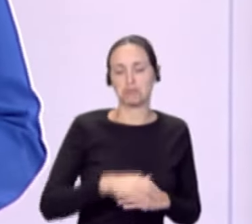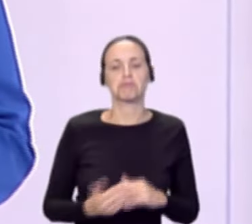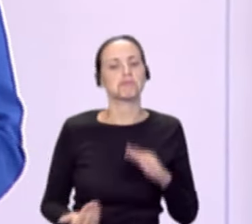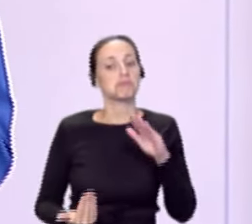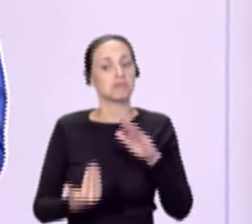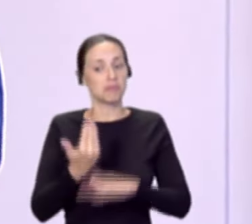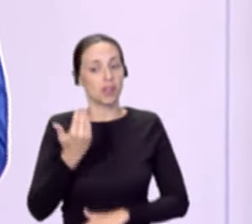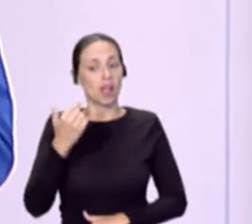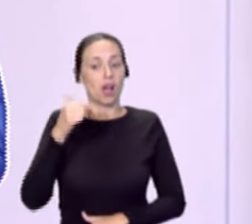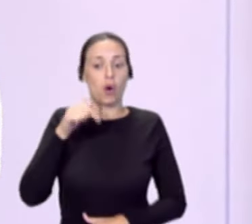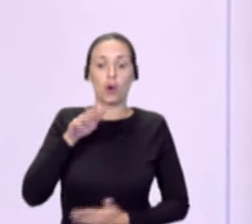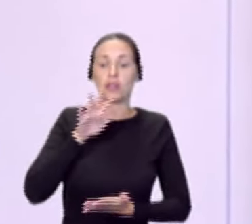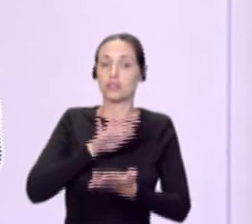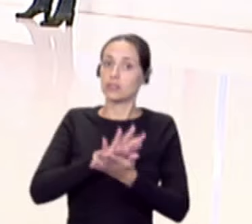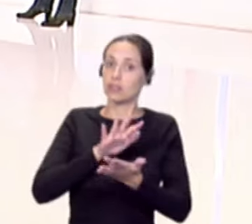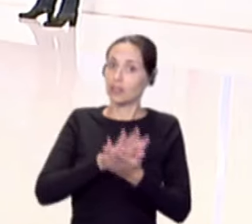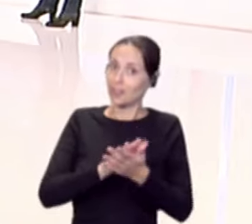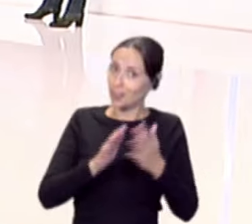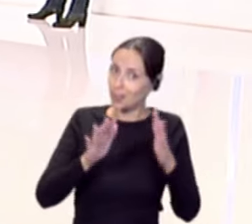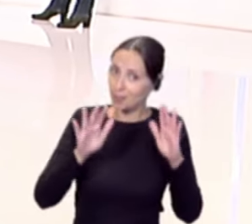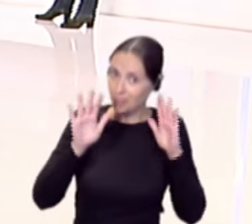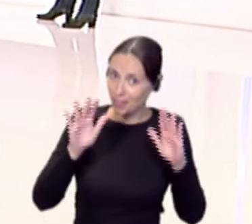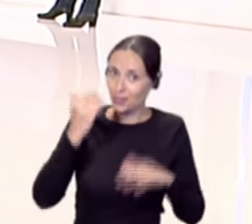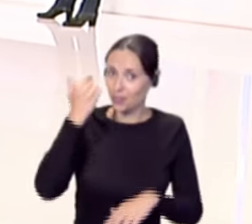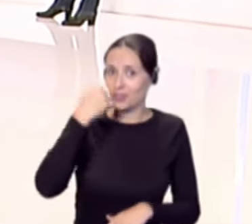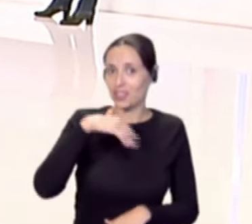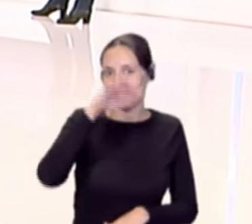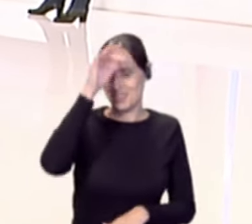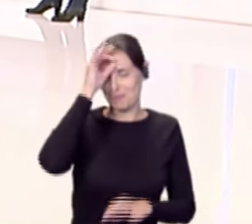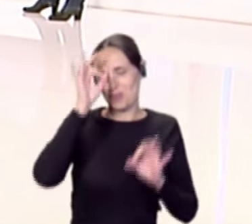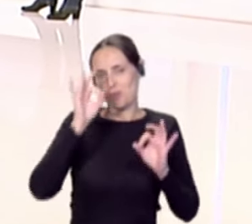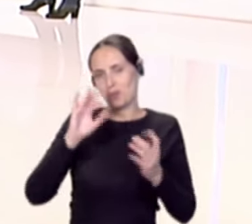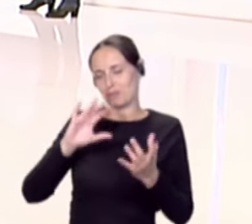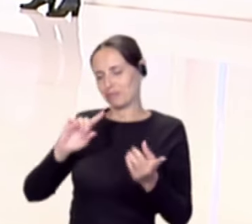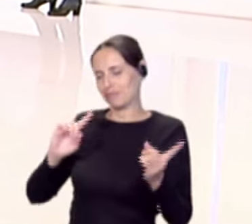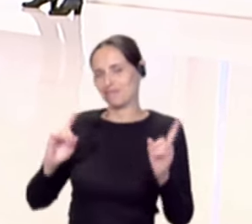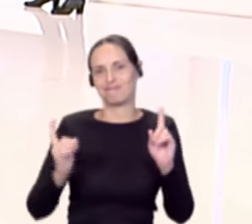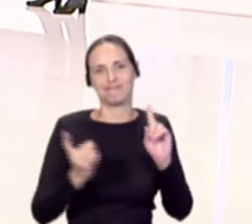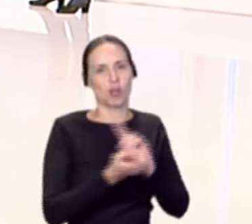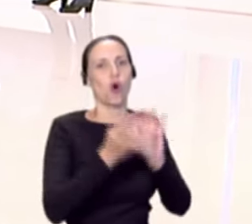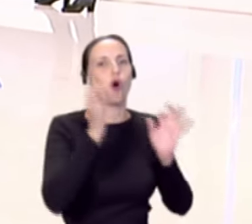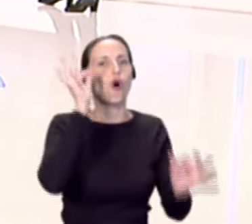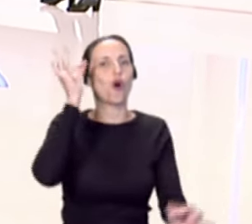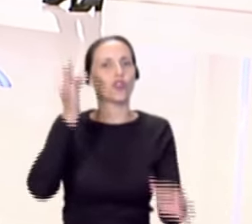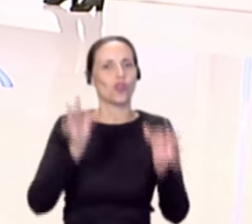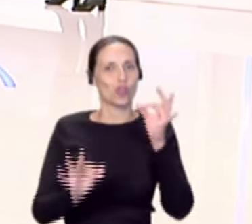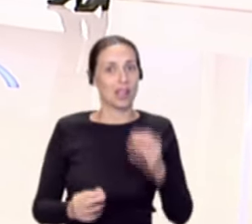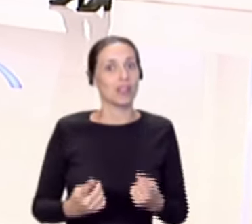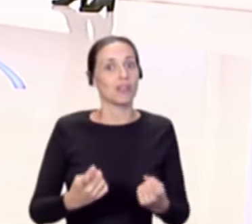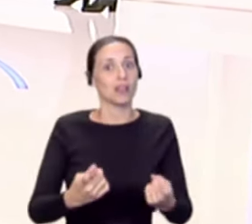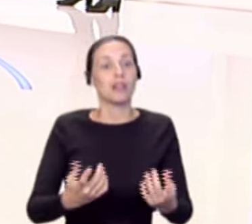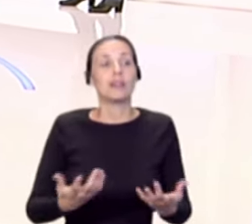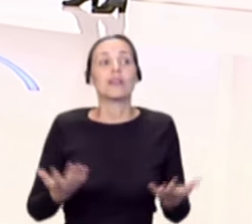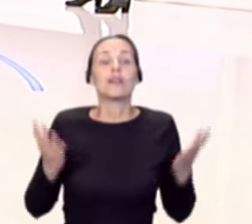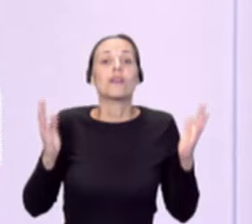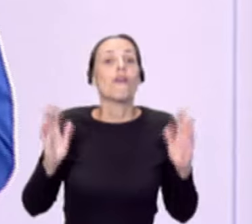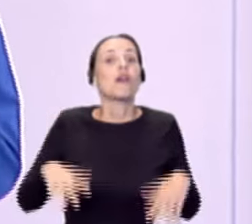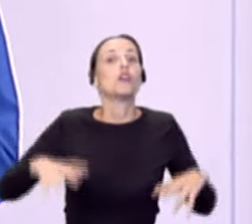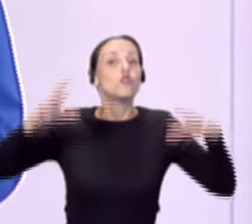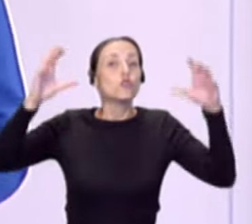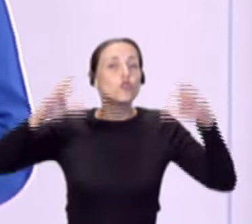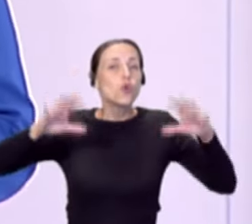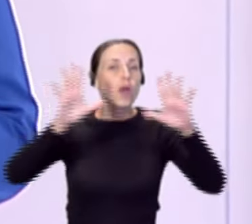hoy, pero estamos a las puertas de un fin de semana de cambios, de ambiente otoñal que ya hacía falta. Las lluvias, al final no sabemos cuánto va a caer en